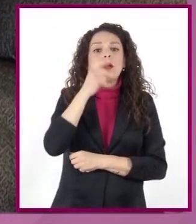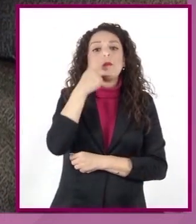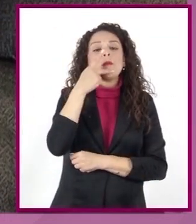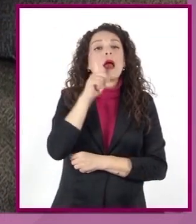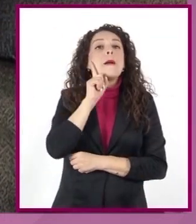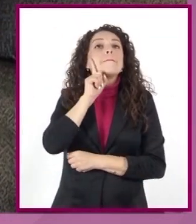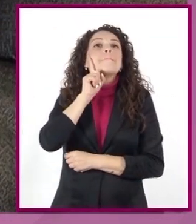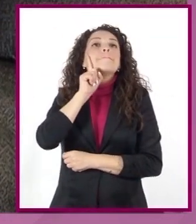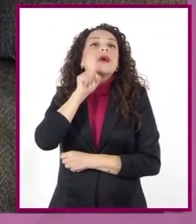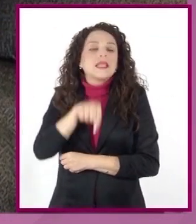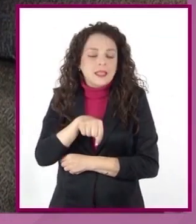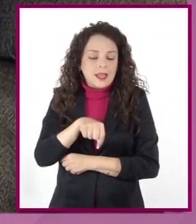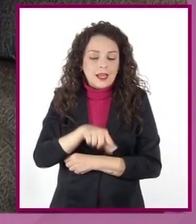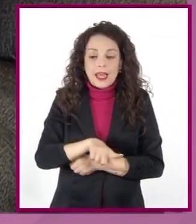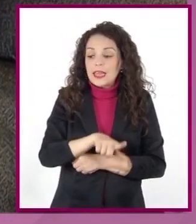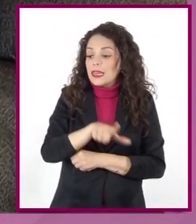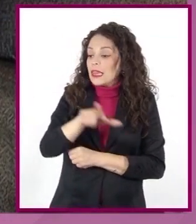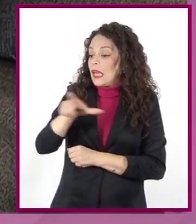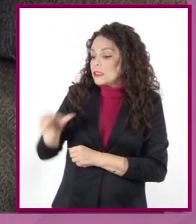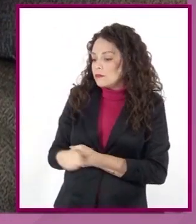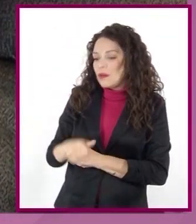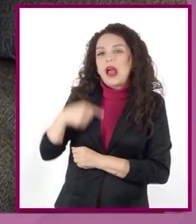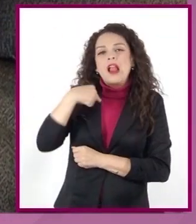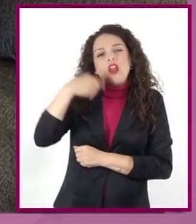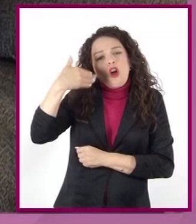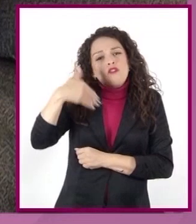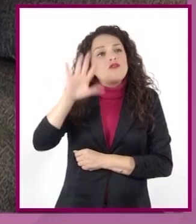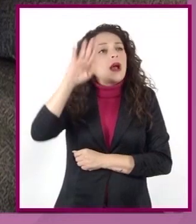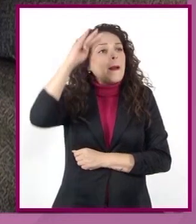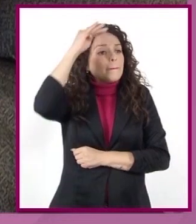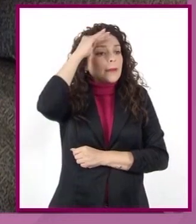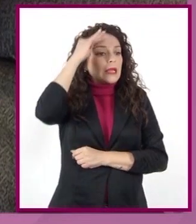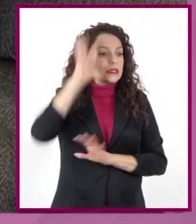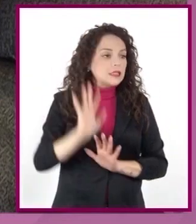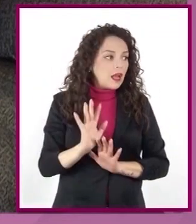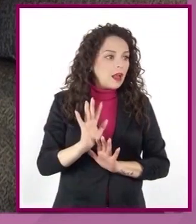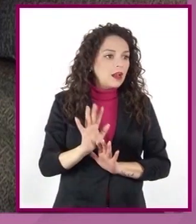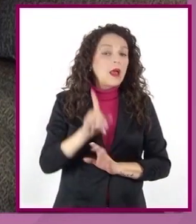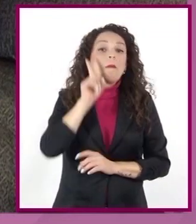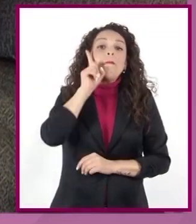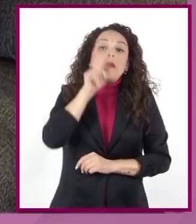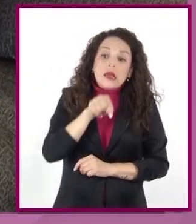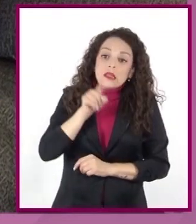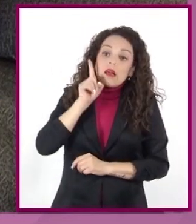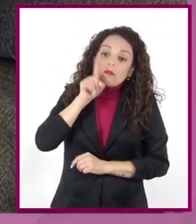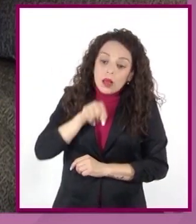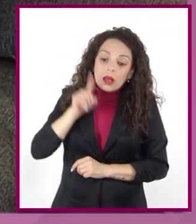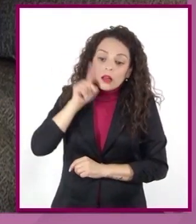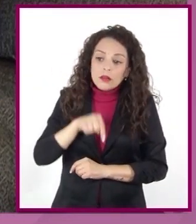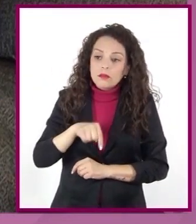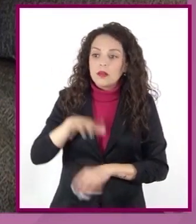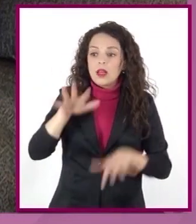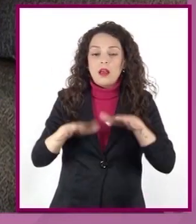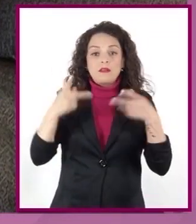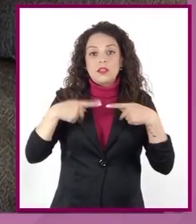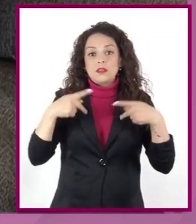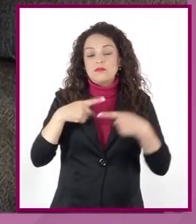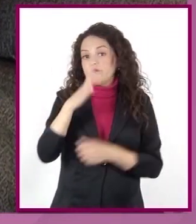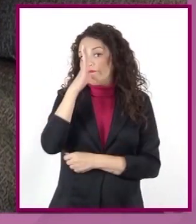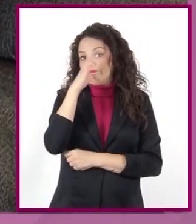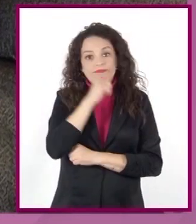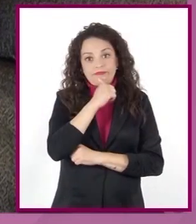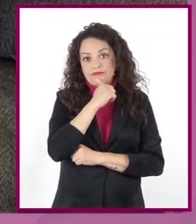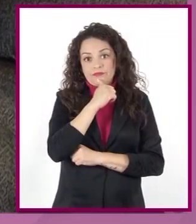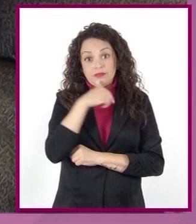o mañana lo pienso, o mañana lo veo. Mañana, para muchas personas, nunca llegó. Yo me di cuenta